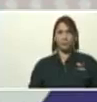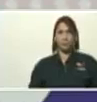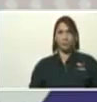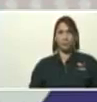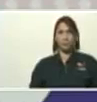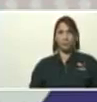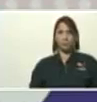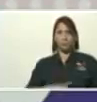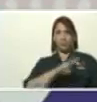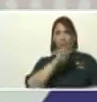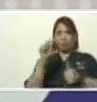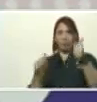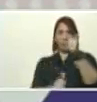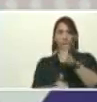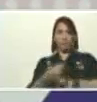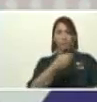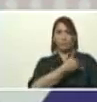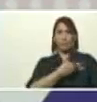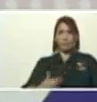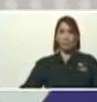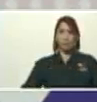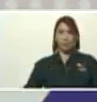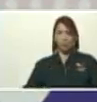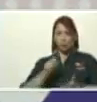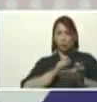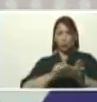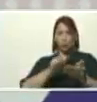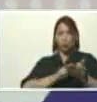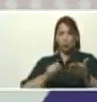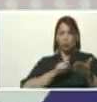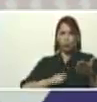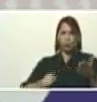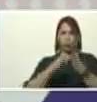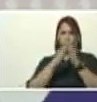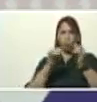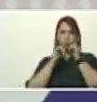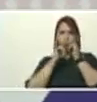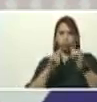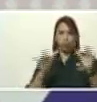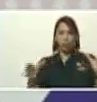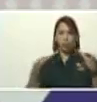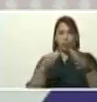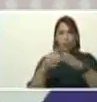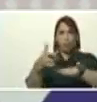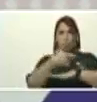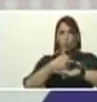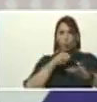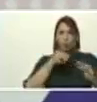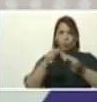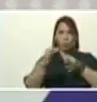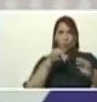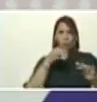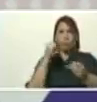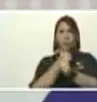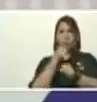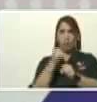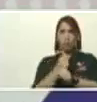Señora vicepresidenta, tómelo todos los anuncios y el equipo de gobierno lo explique a la clase obrera